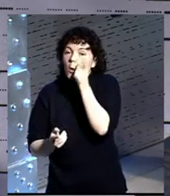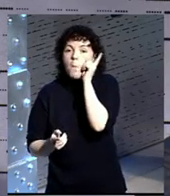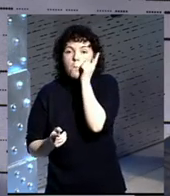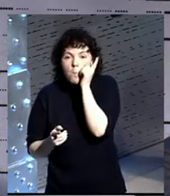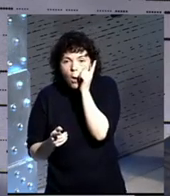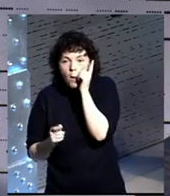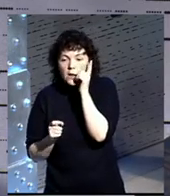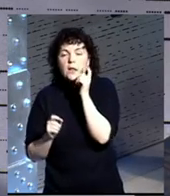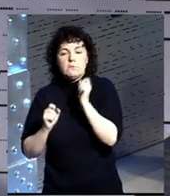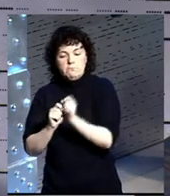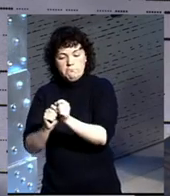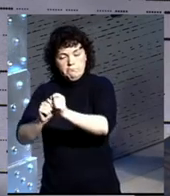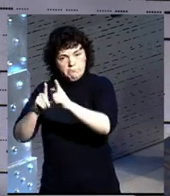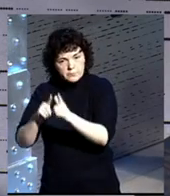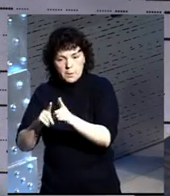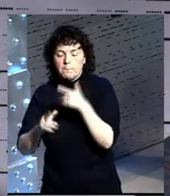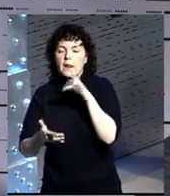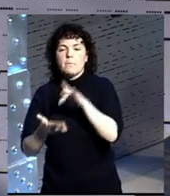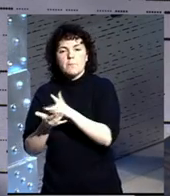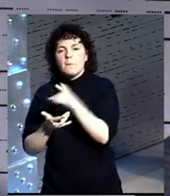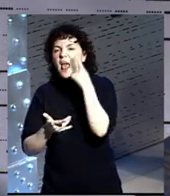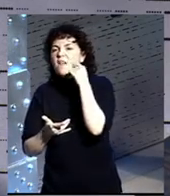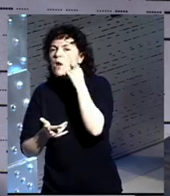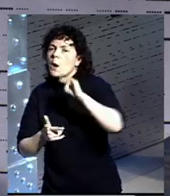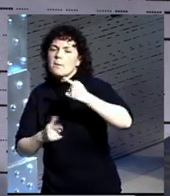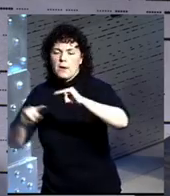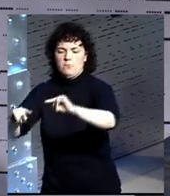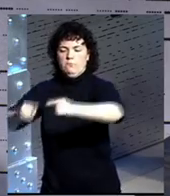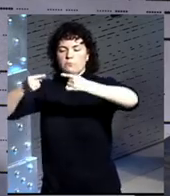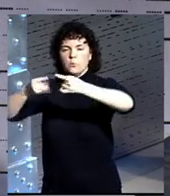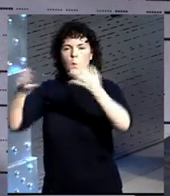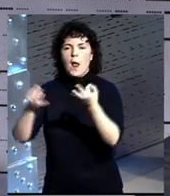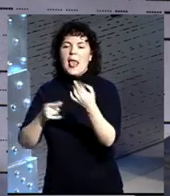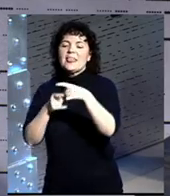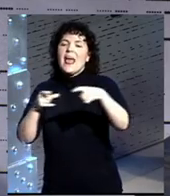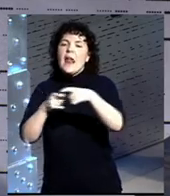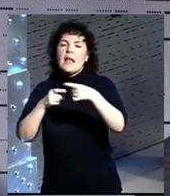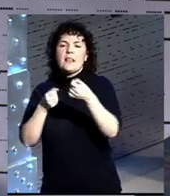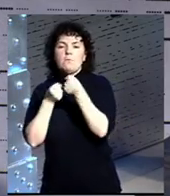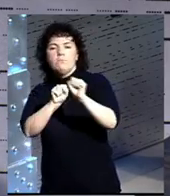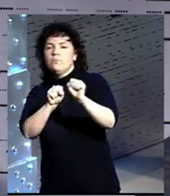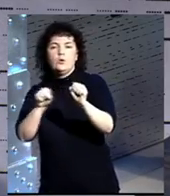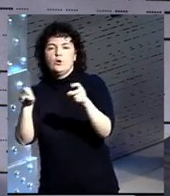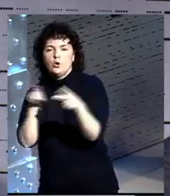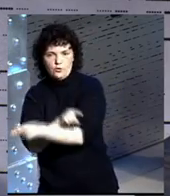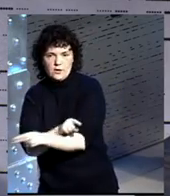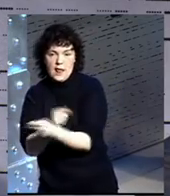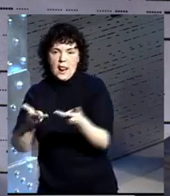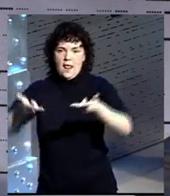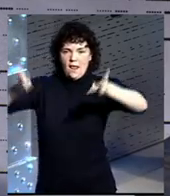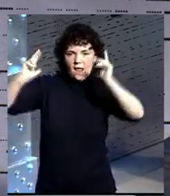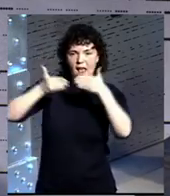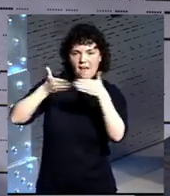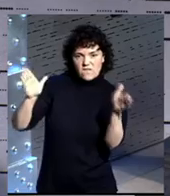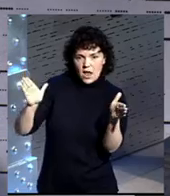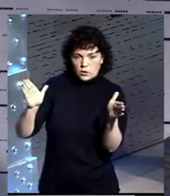a su aplicación bancaria, la primera opción que tiene que tener es desbloquear su tarjeta, porque sabemos que es la acción más probable que va a